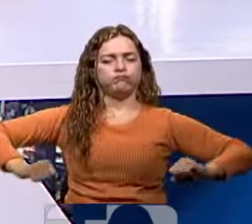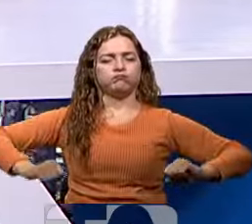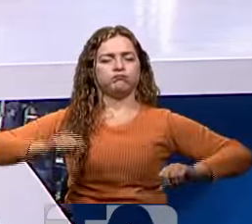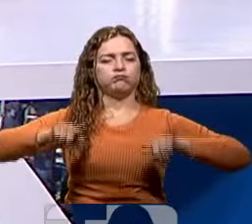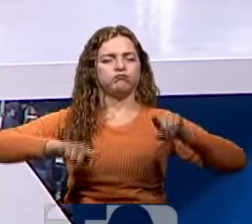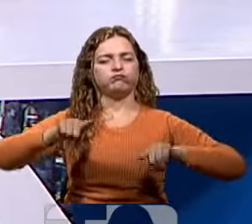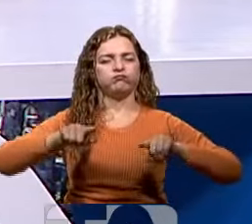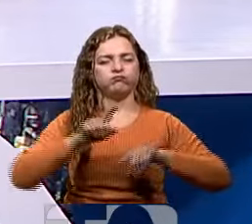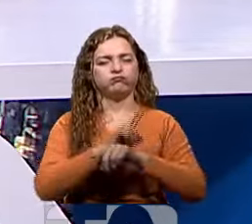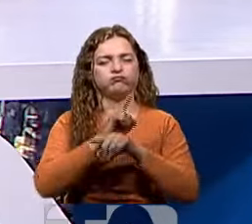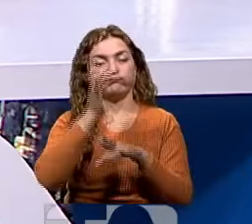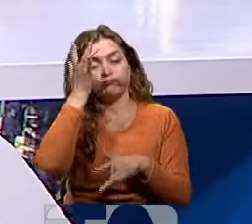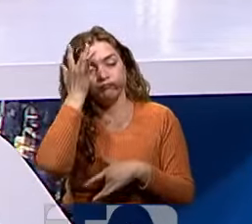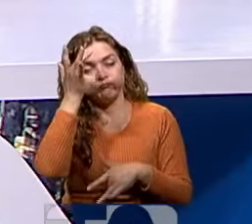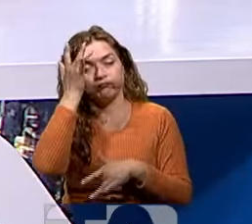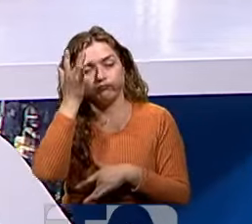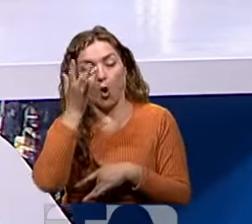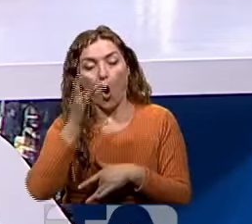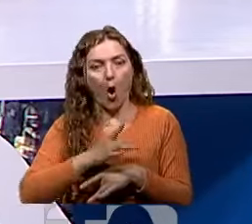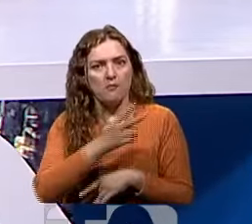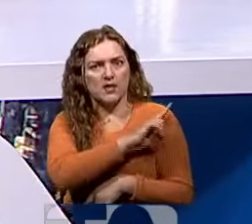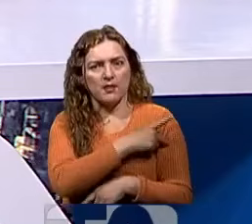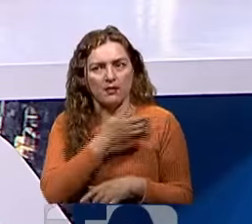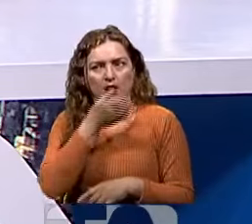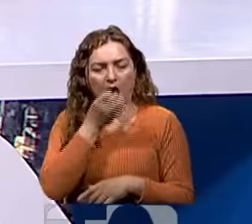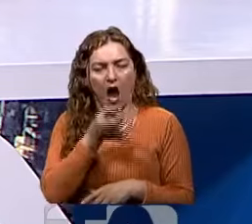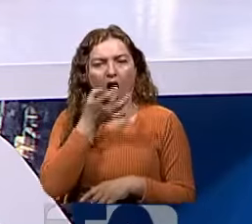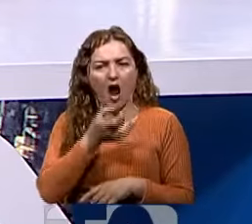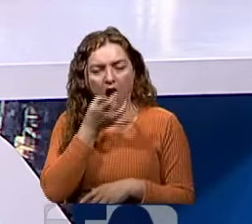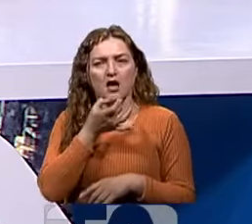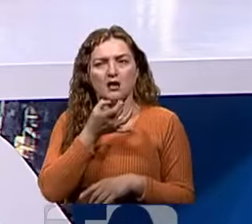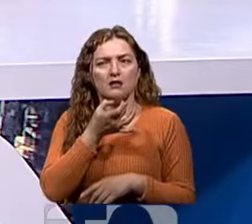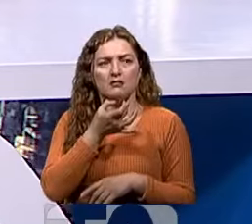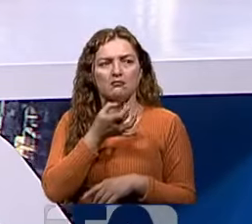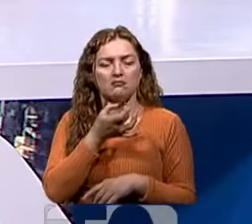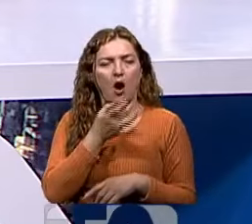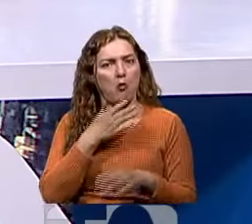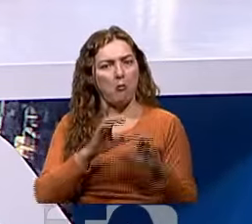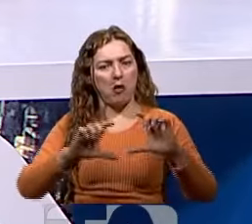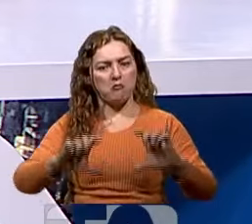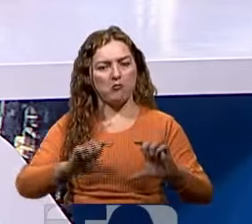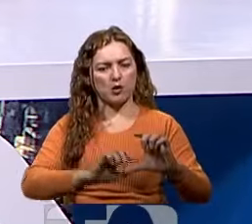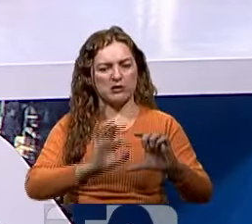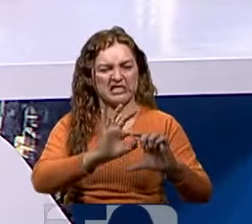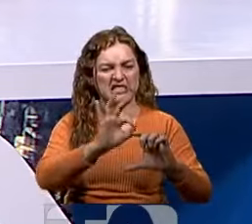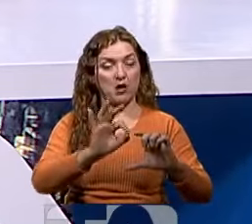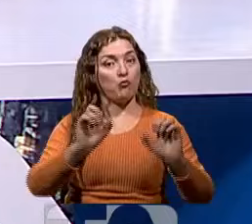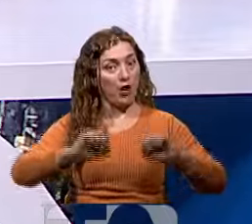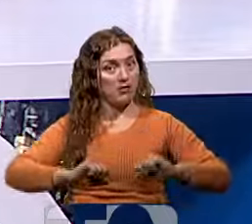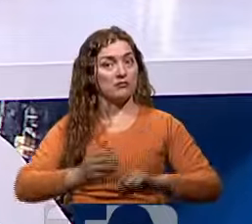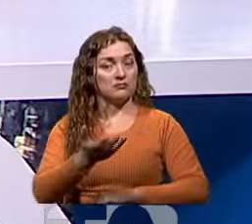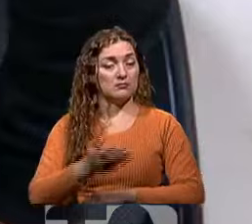algunas afecciones médicas y ciertos suplementos son parte de las causas de la formación de los cálculos. Es que vamos a ver para que nunca nos dé mejor.